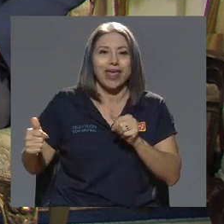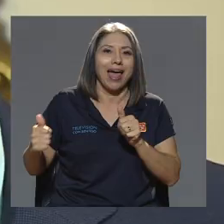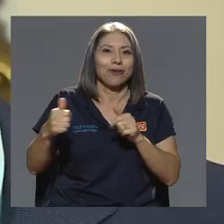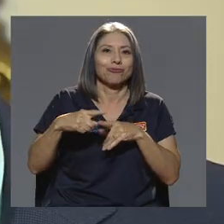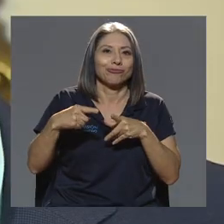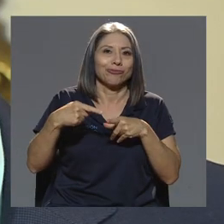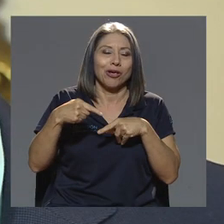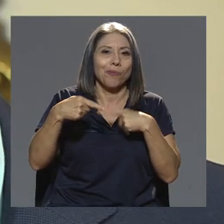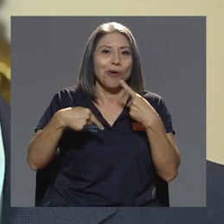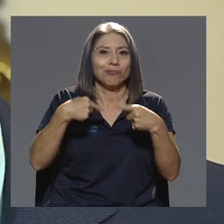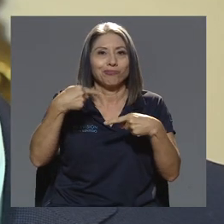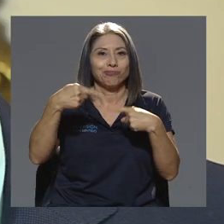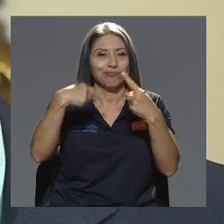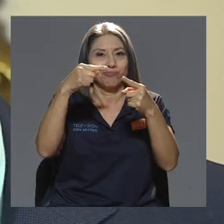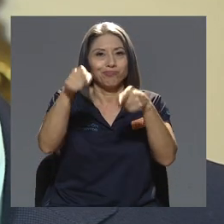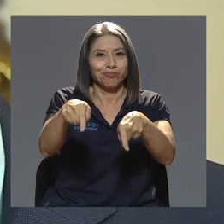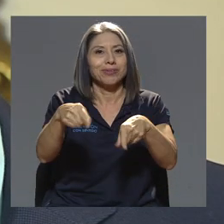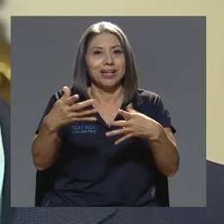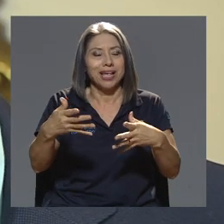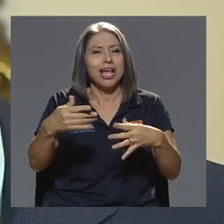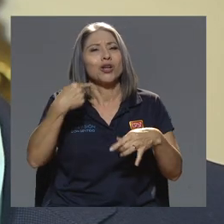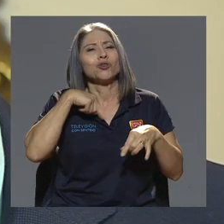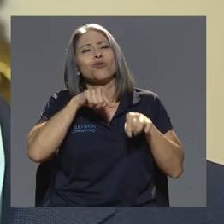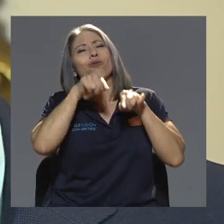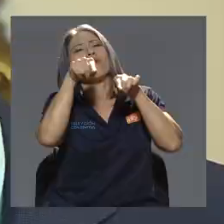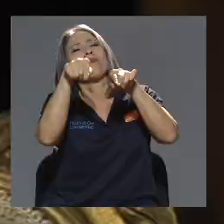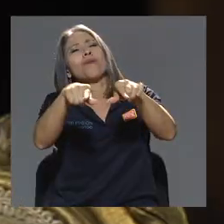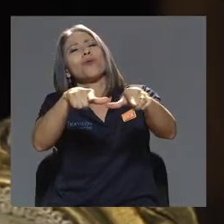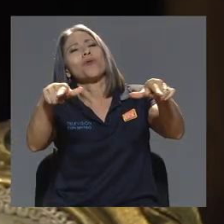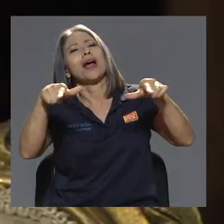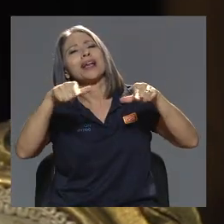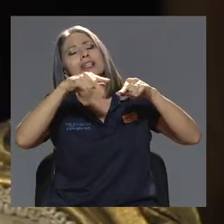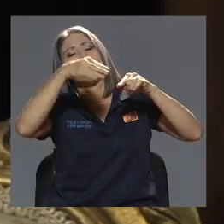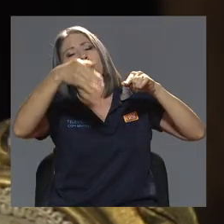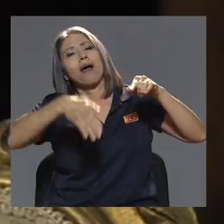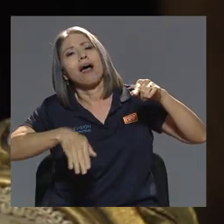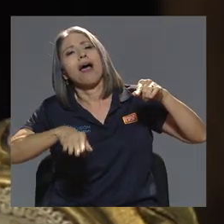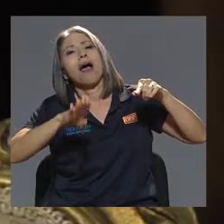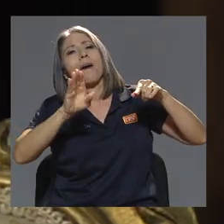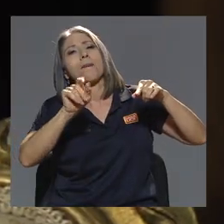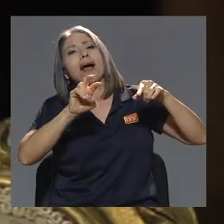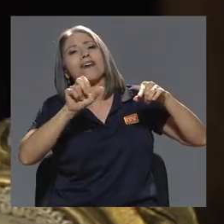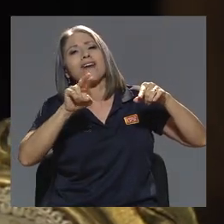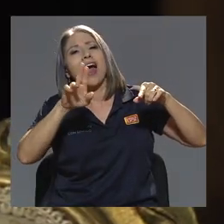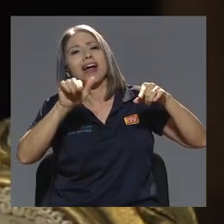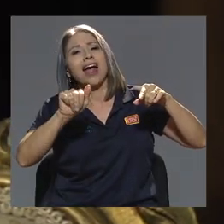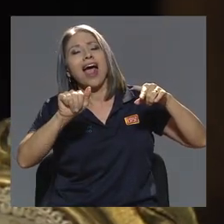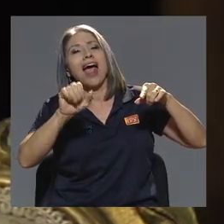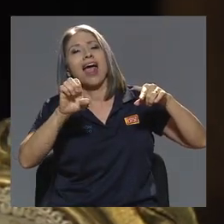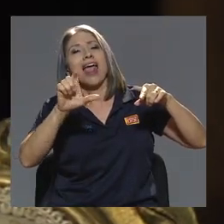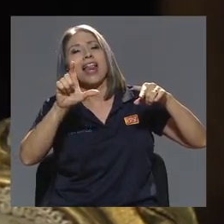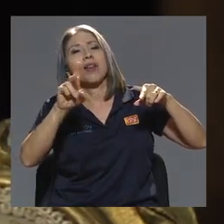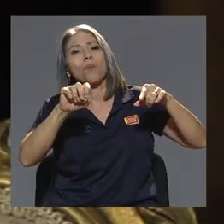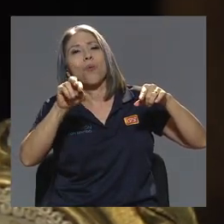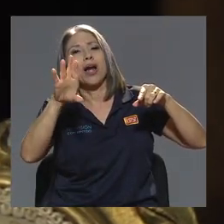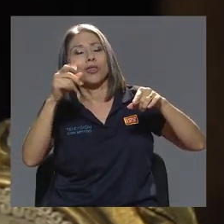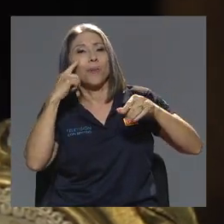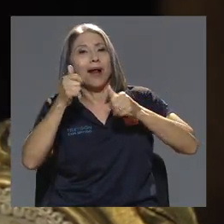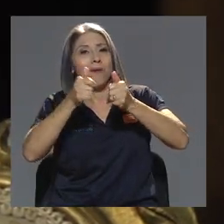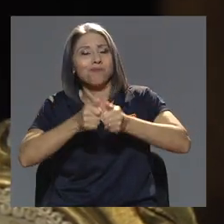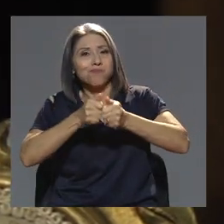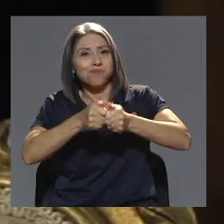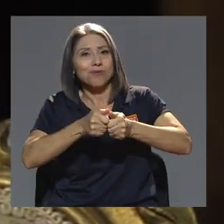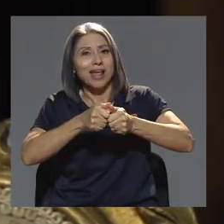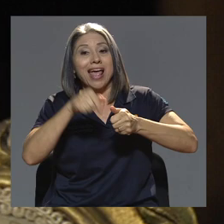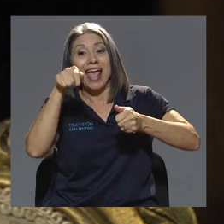montar. Y nos íbamos allá por la Barranca del Muerto, que era donde estaba el rancho de la Tapatía, una asociación charra, mi papá